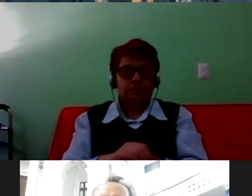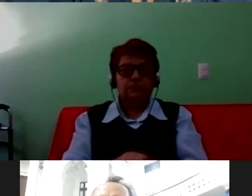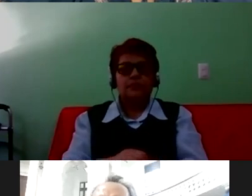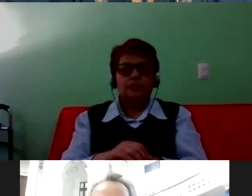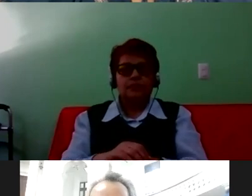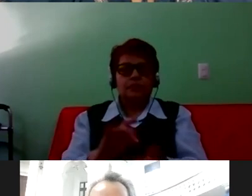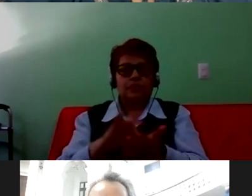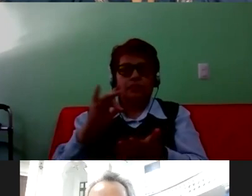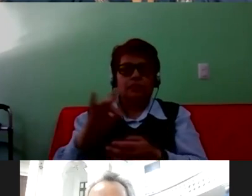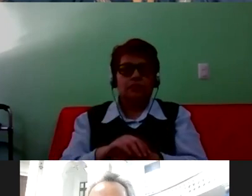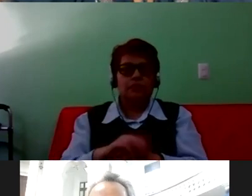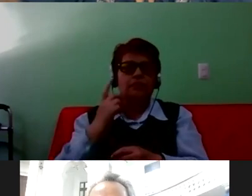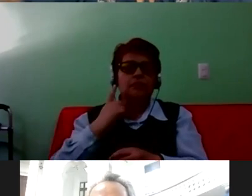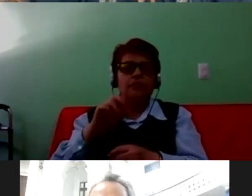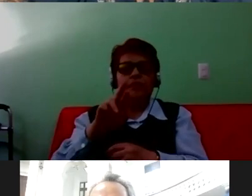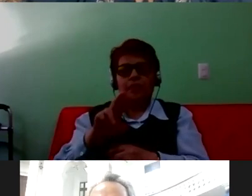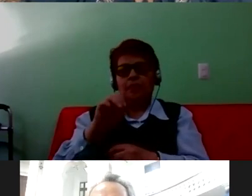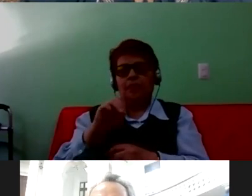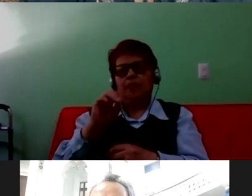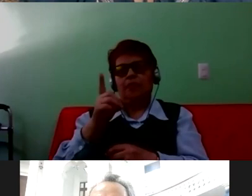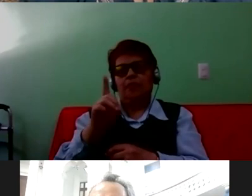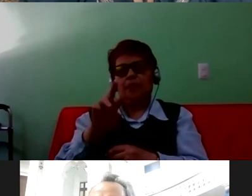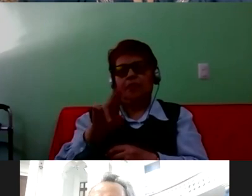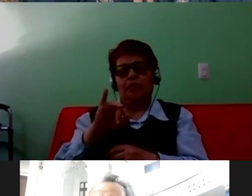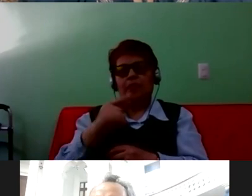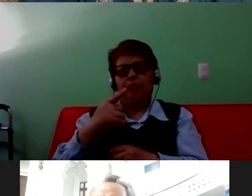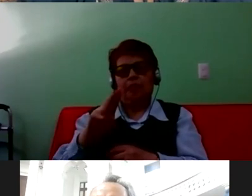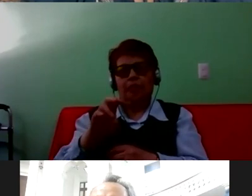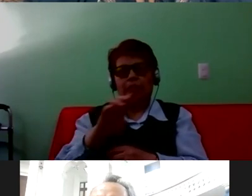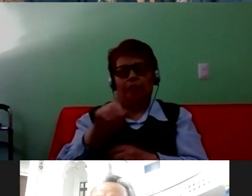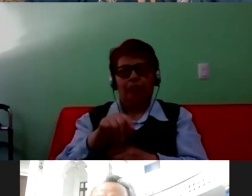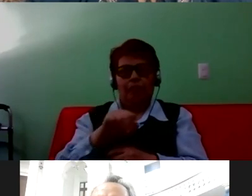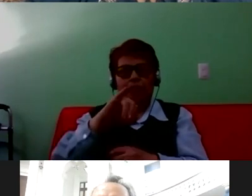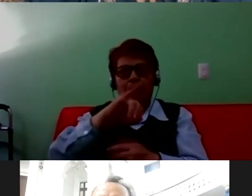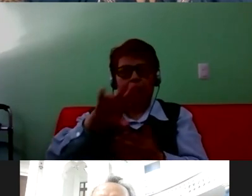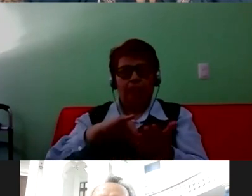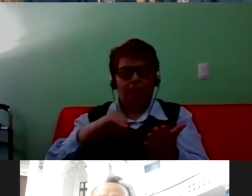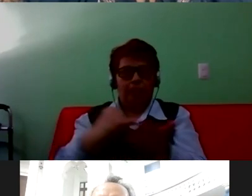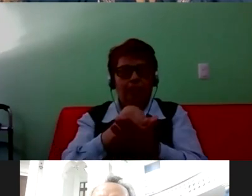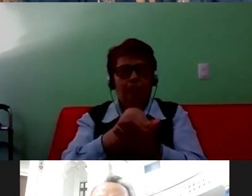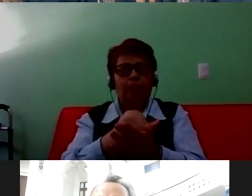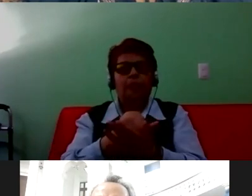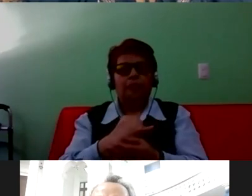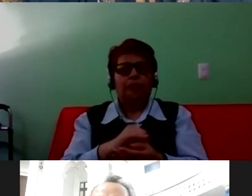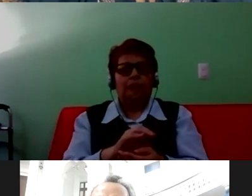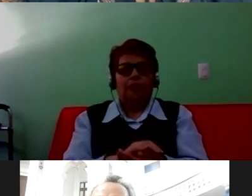Gracias. Diputado Rodríguez. A favor del dictamen.